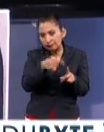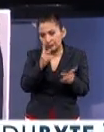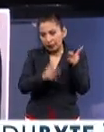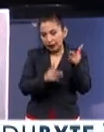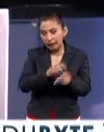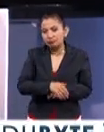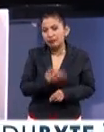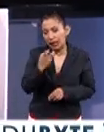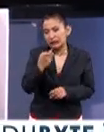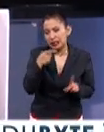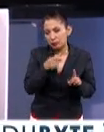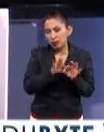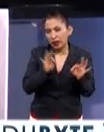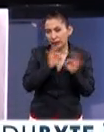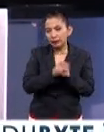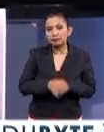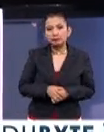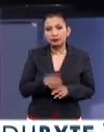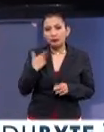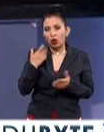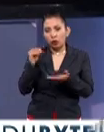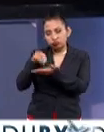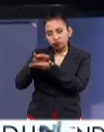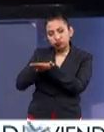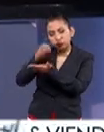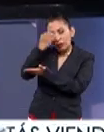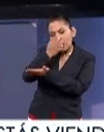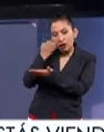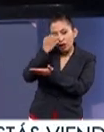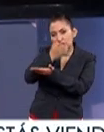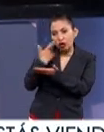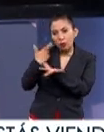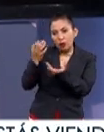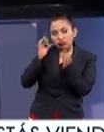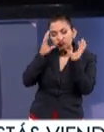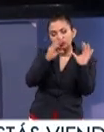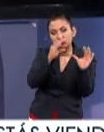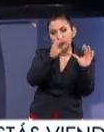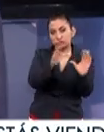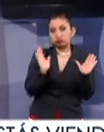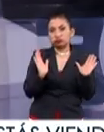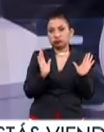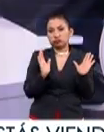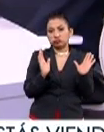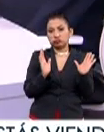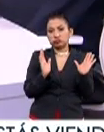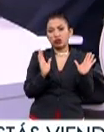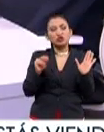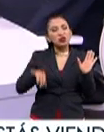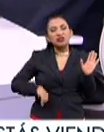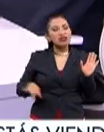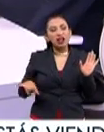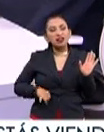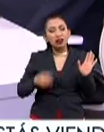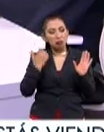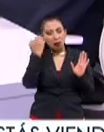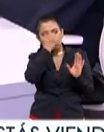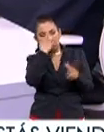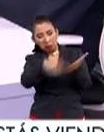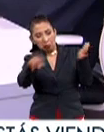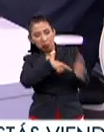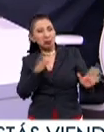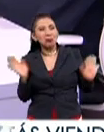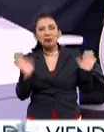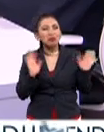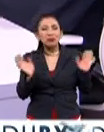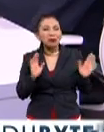converse. Yo creo que esa es la parte más interesante en un instrumento que tiene que ver con lo formativo, ¿no? No estamos tan interesados